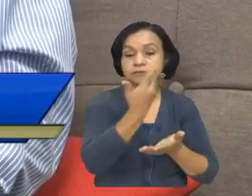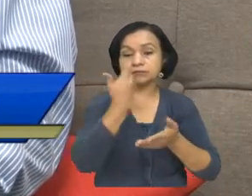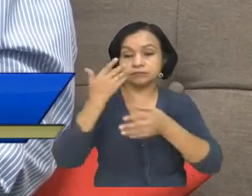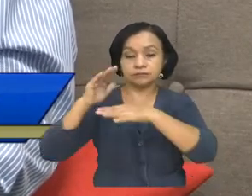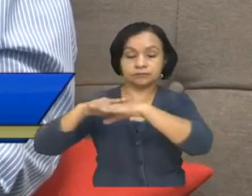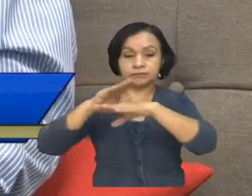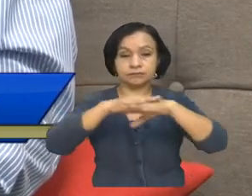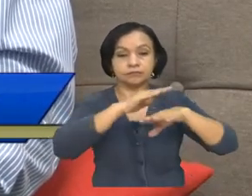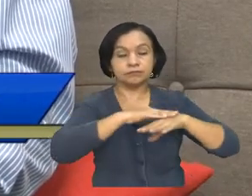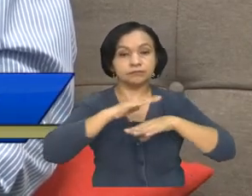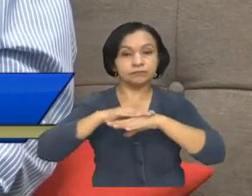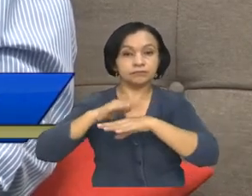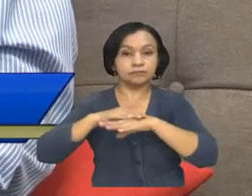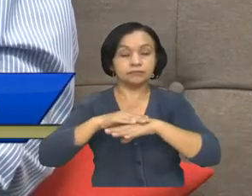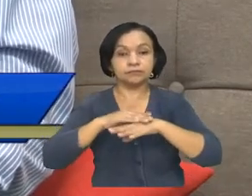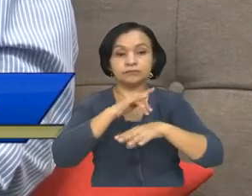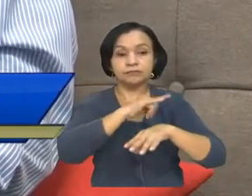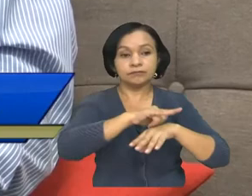hacer y buscando.